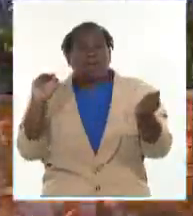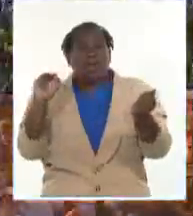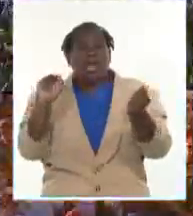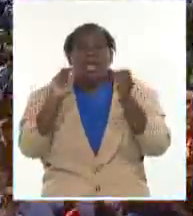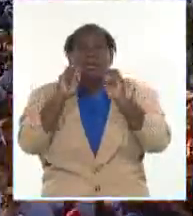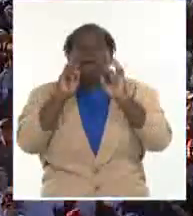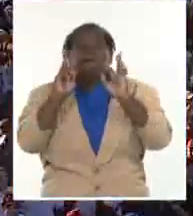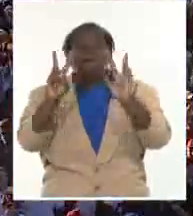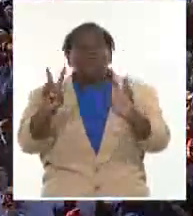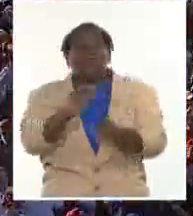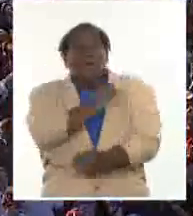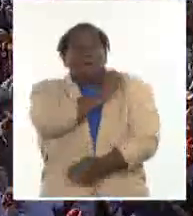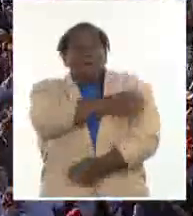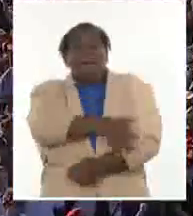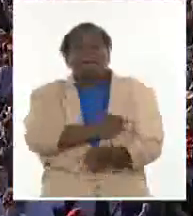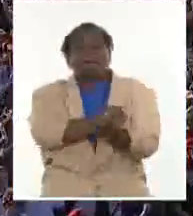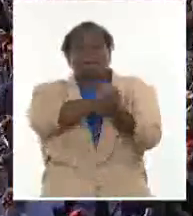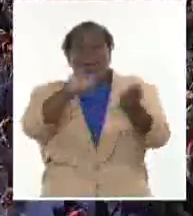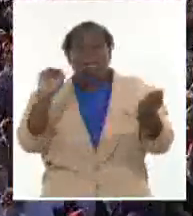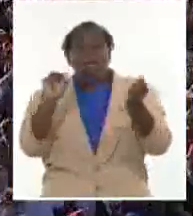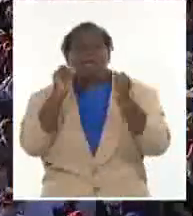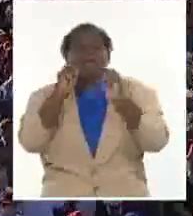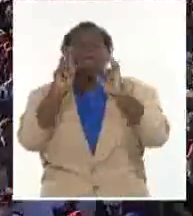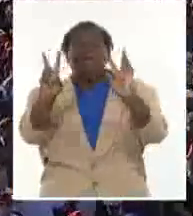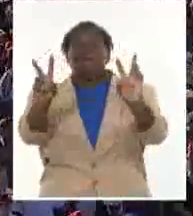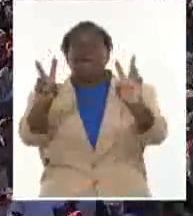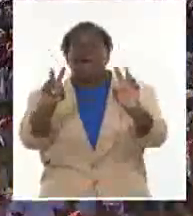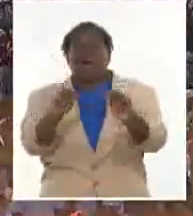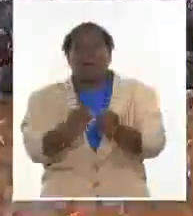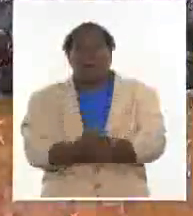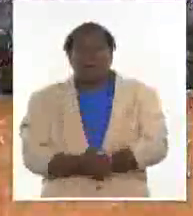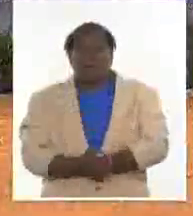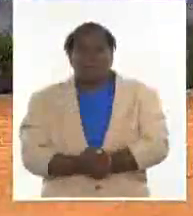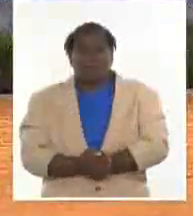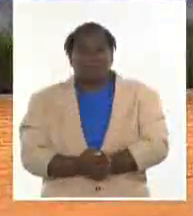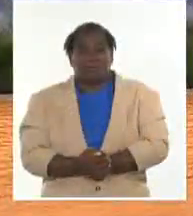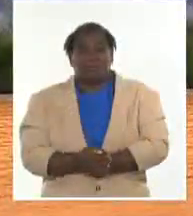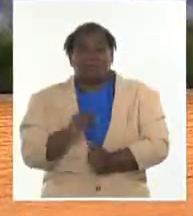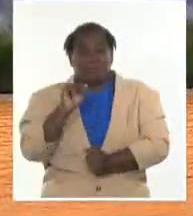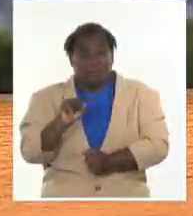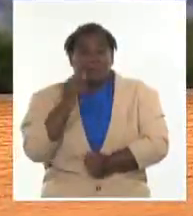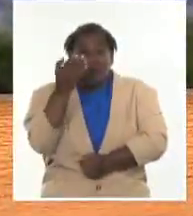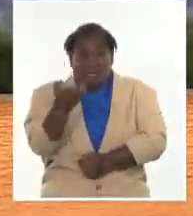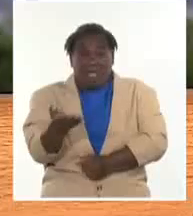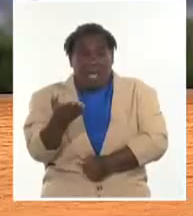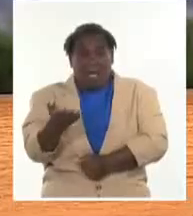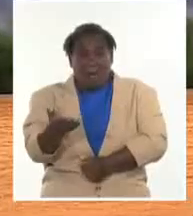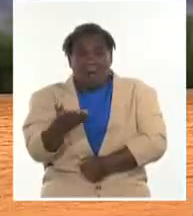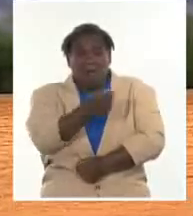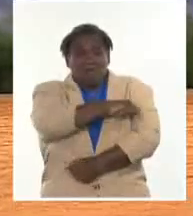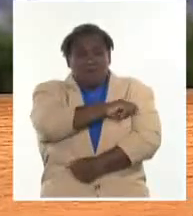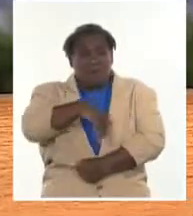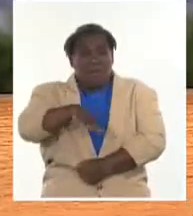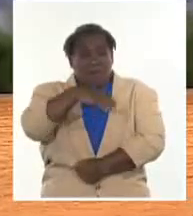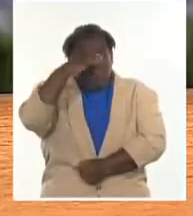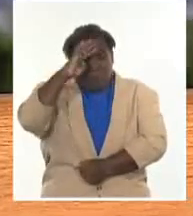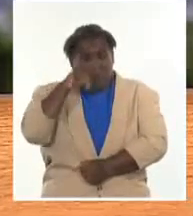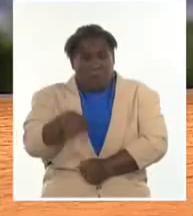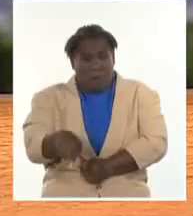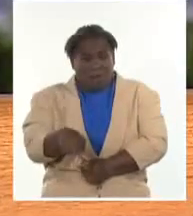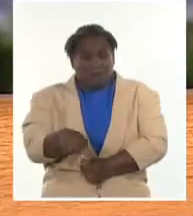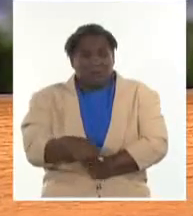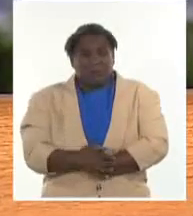¡Viva Palestina libre! ¡Viva! Junto a este reclamo mantendremos en